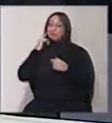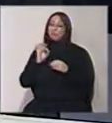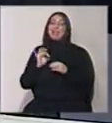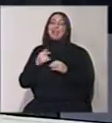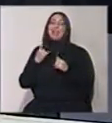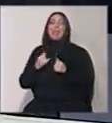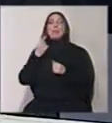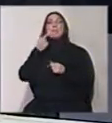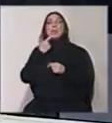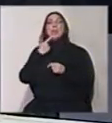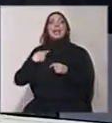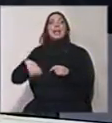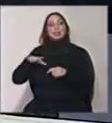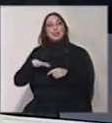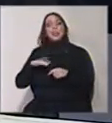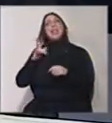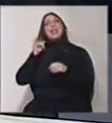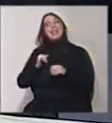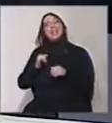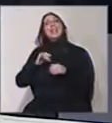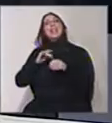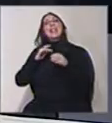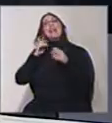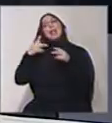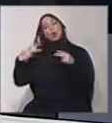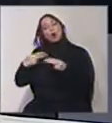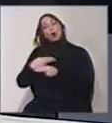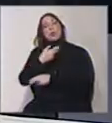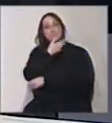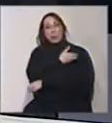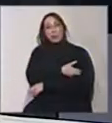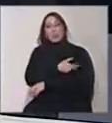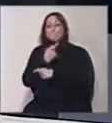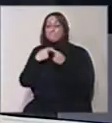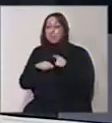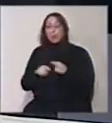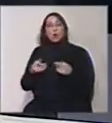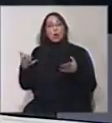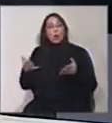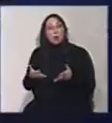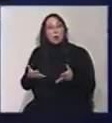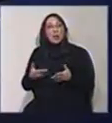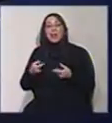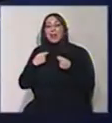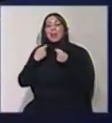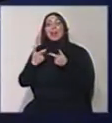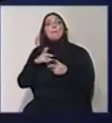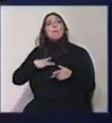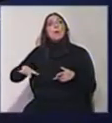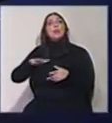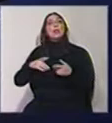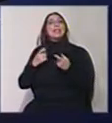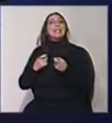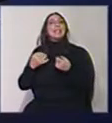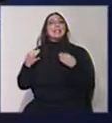y de prevención que corten la reproducción de la pobreza. Ahora, mientras tanto, obviamente a la población hay que darle seguridad. La gente